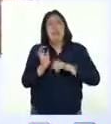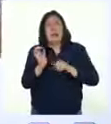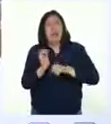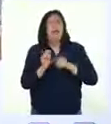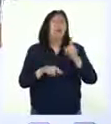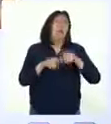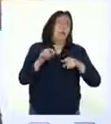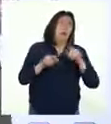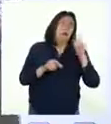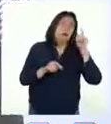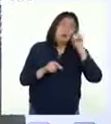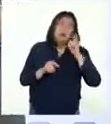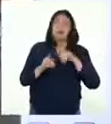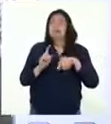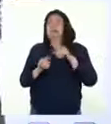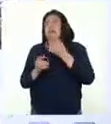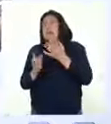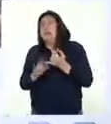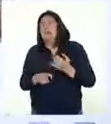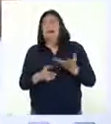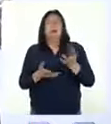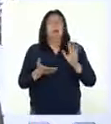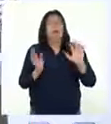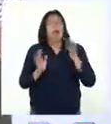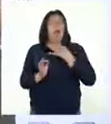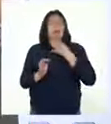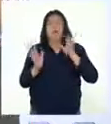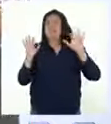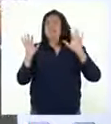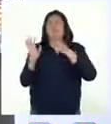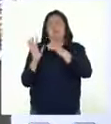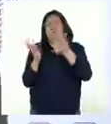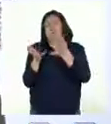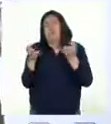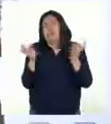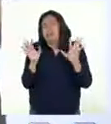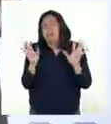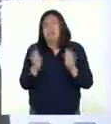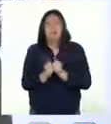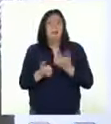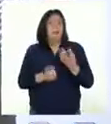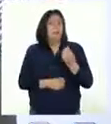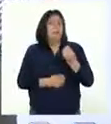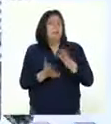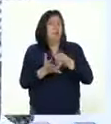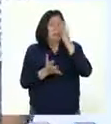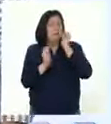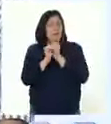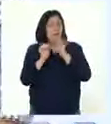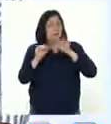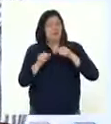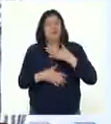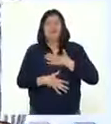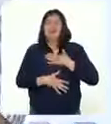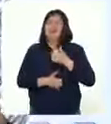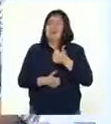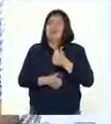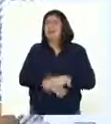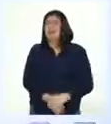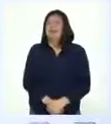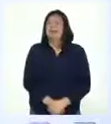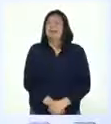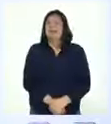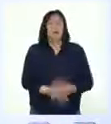hermana, a su tío, a su prima, a su primo, a sus abuelos, a quienes ustedes quieran, porque aprender juntos siempre es más